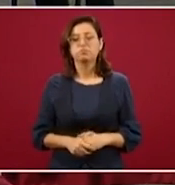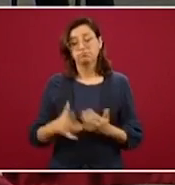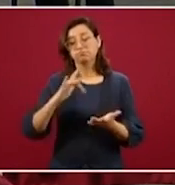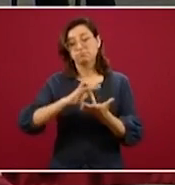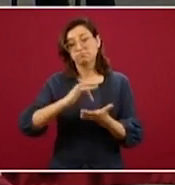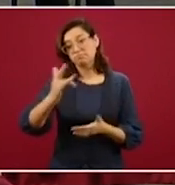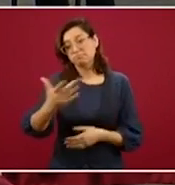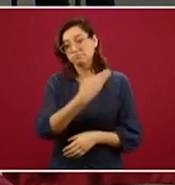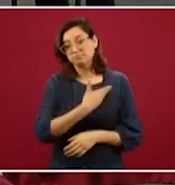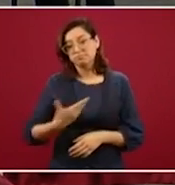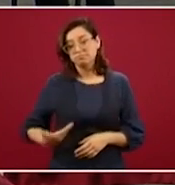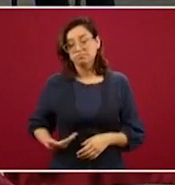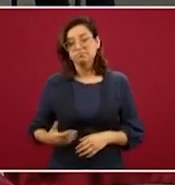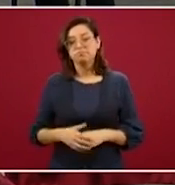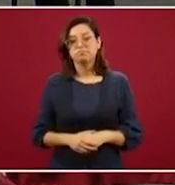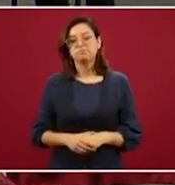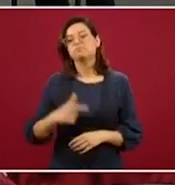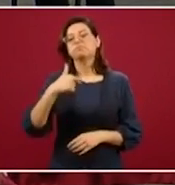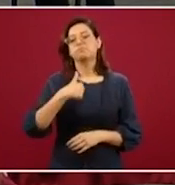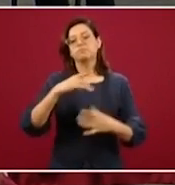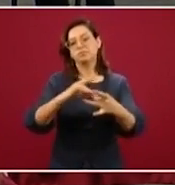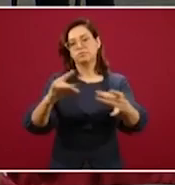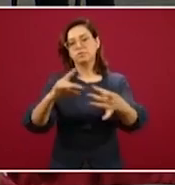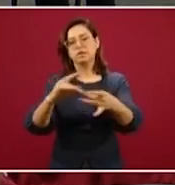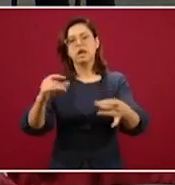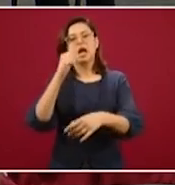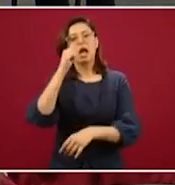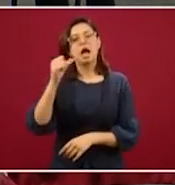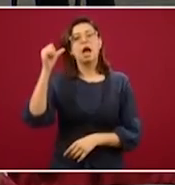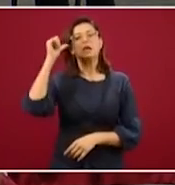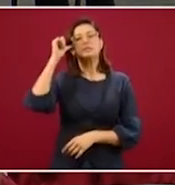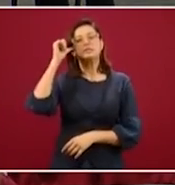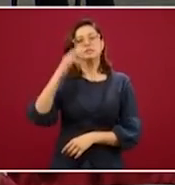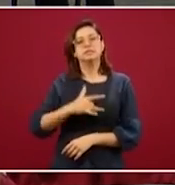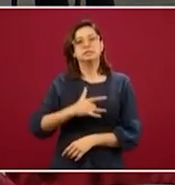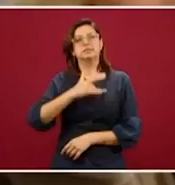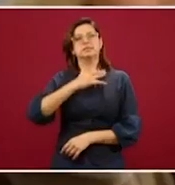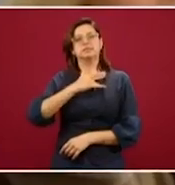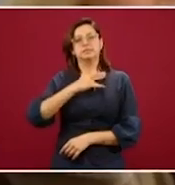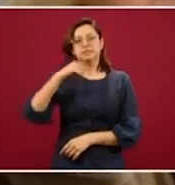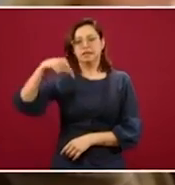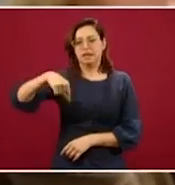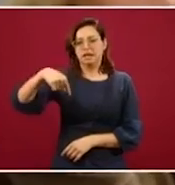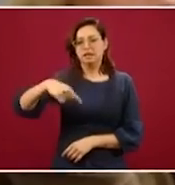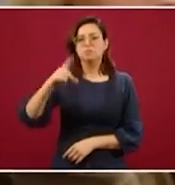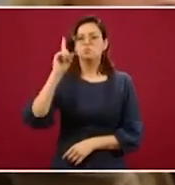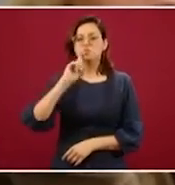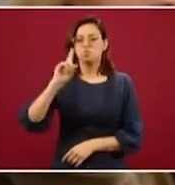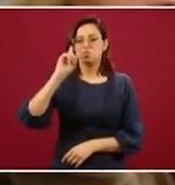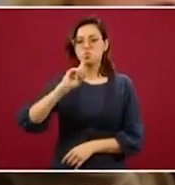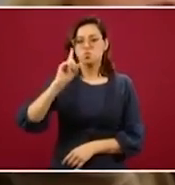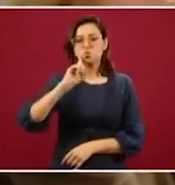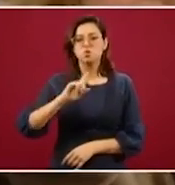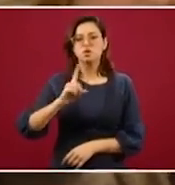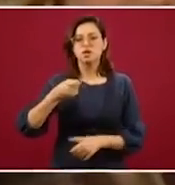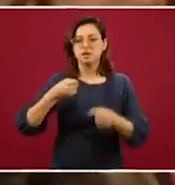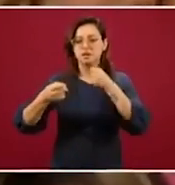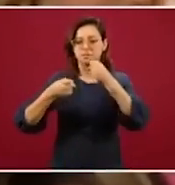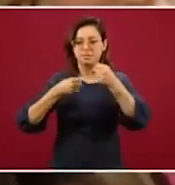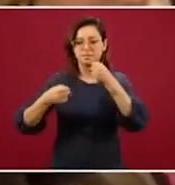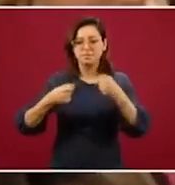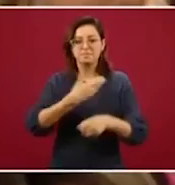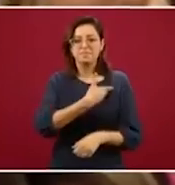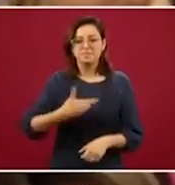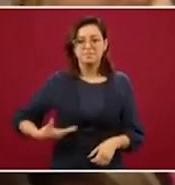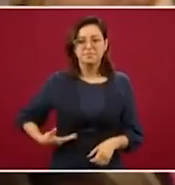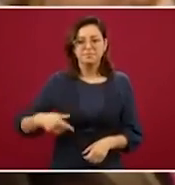y mire, yo le cuento, ayer fue un día negro para las mujeres que cubrimos presidencia y las periodistas que cubrimos presidencia de la República,